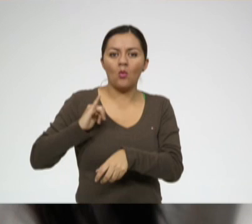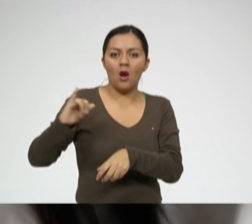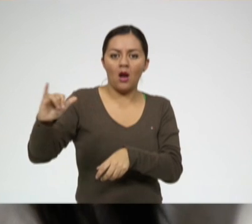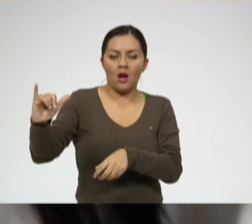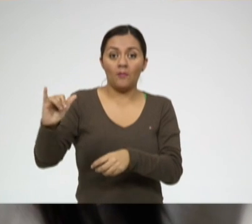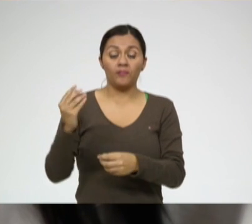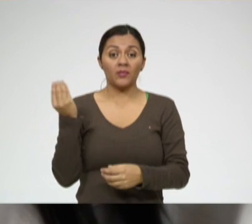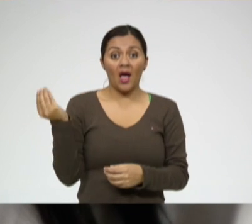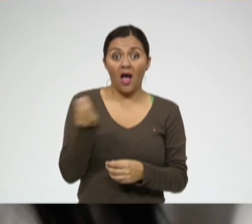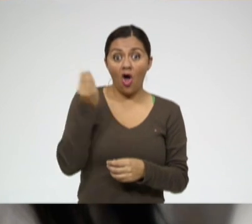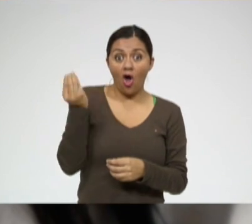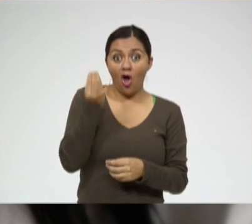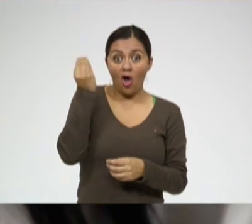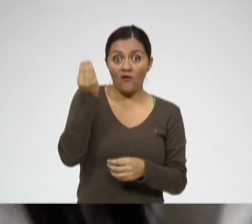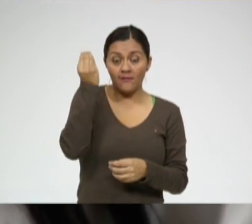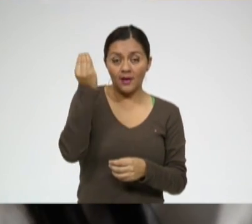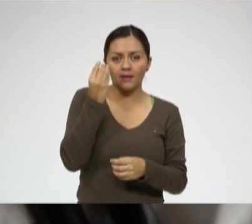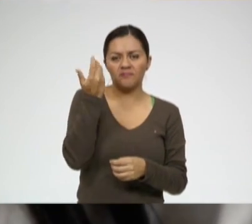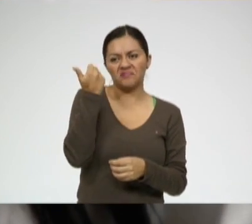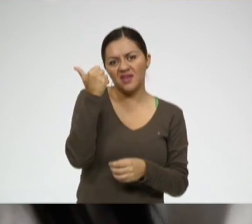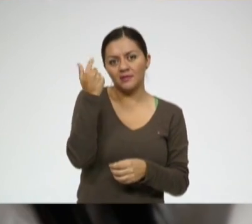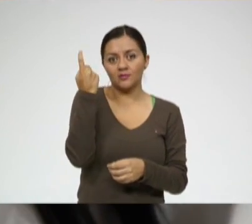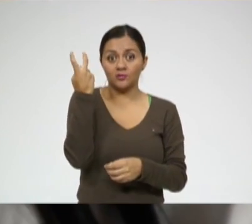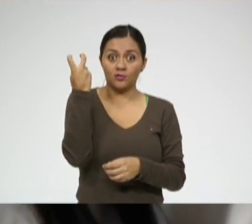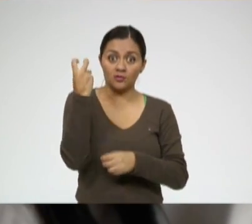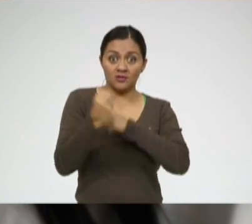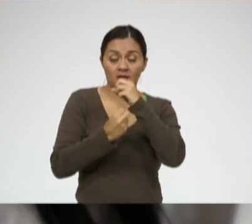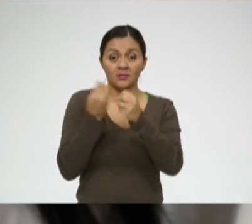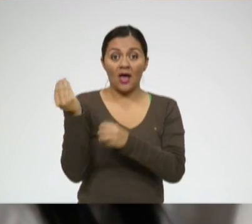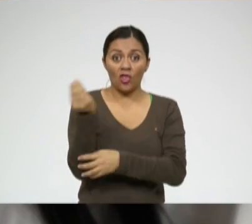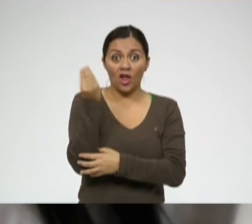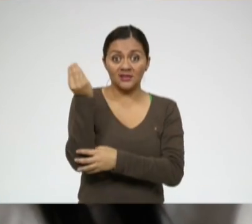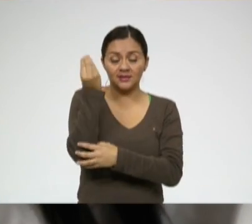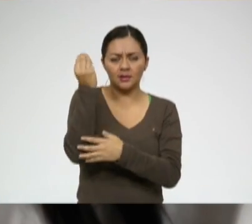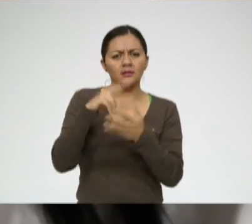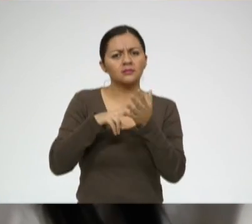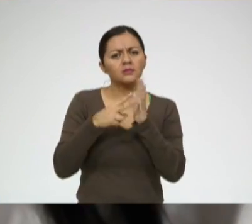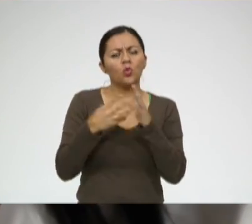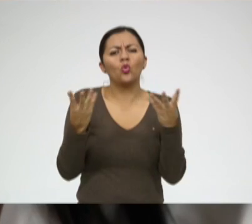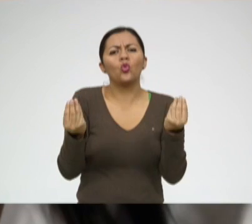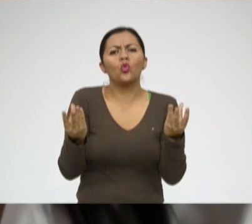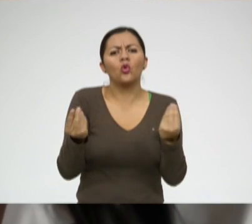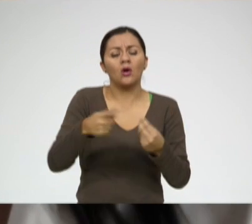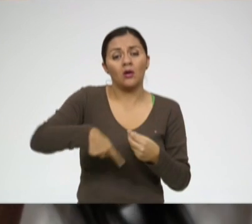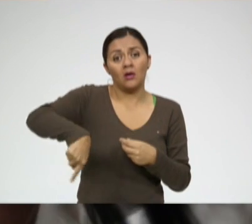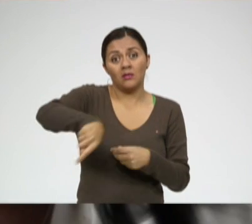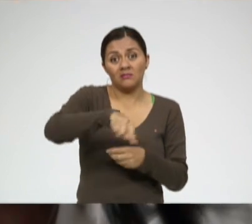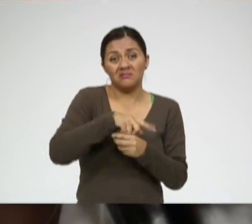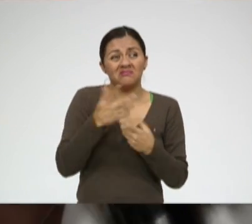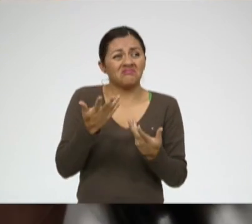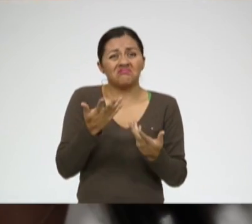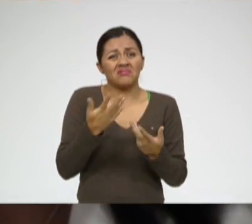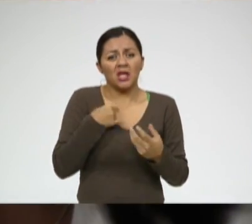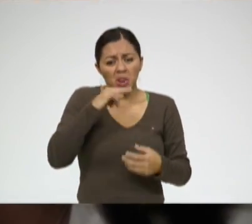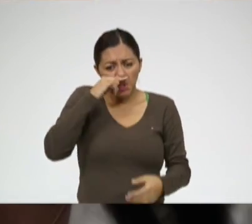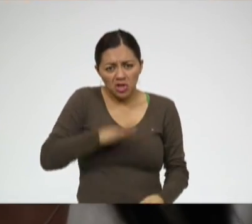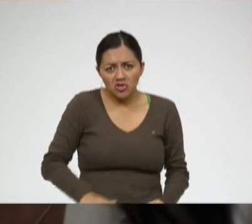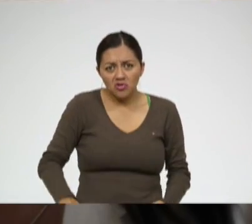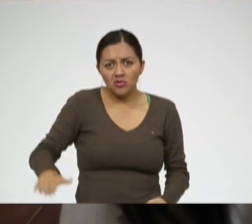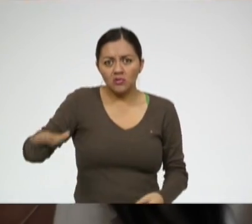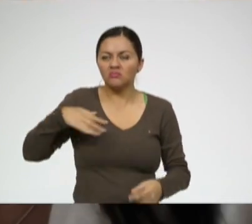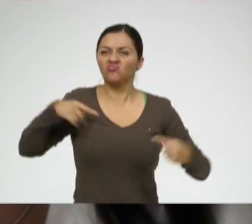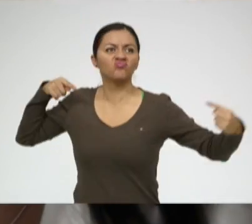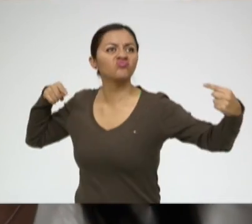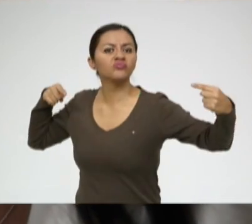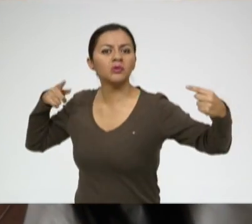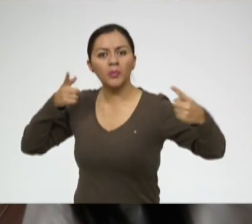esa transición de falta de control emocional y de su impulsividad. Y hemos tenido muchos casos en donde el adolescente, como ya no se siente un niño,